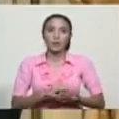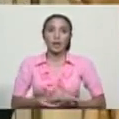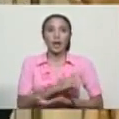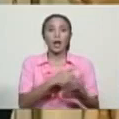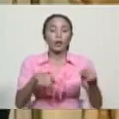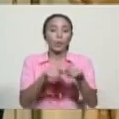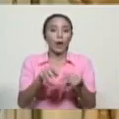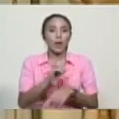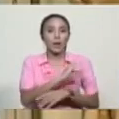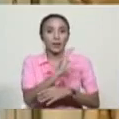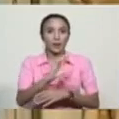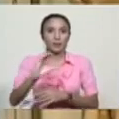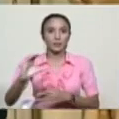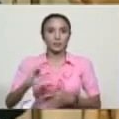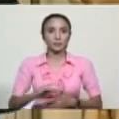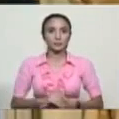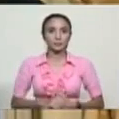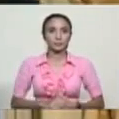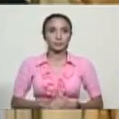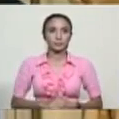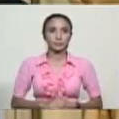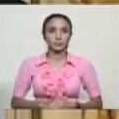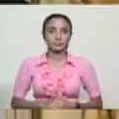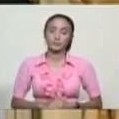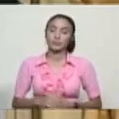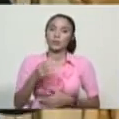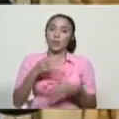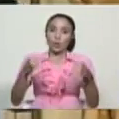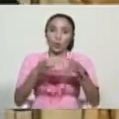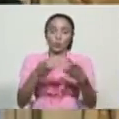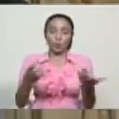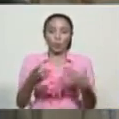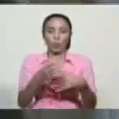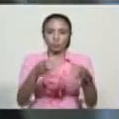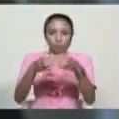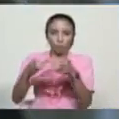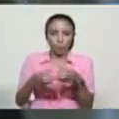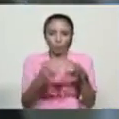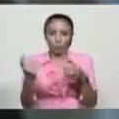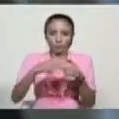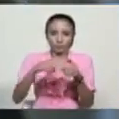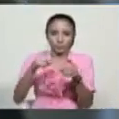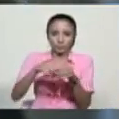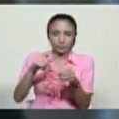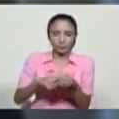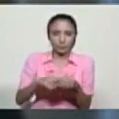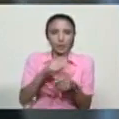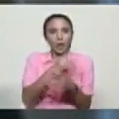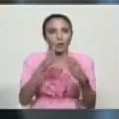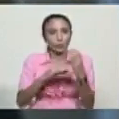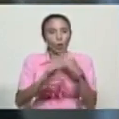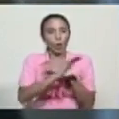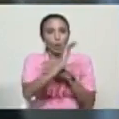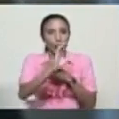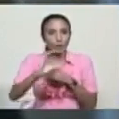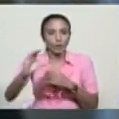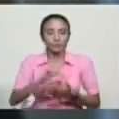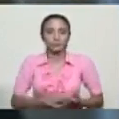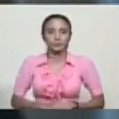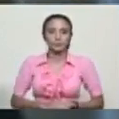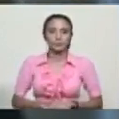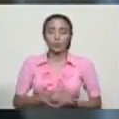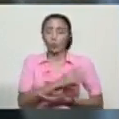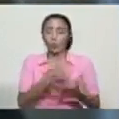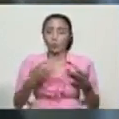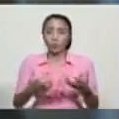Caribe, y los movimientos sociales del ALBA a lo largo y ancho de nuestro continente, como base sólida.